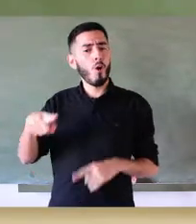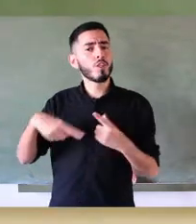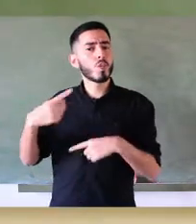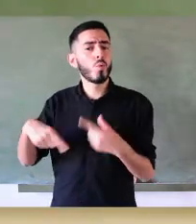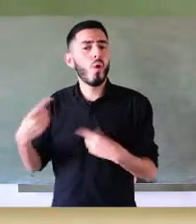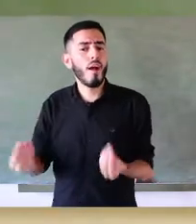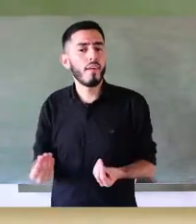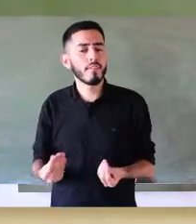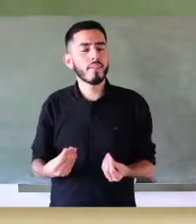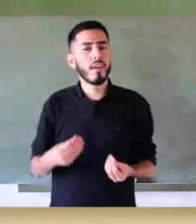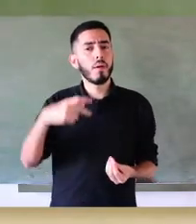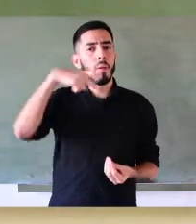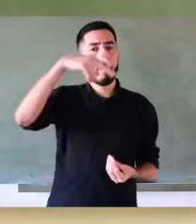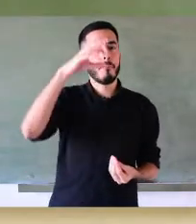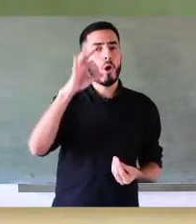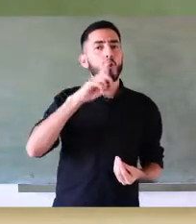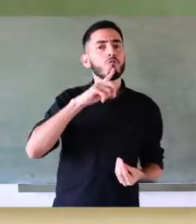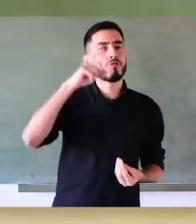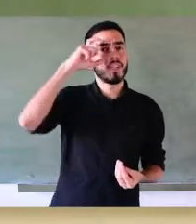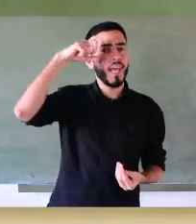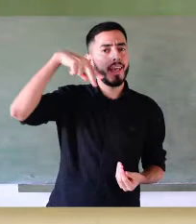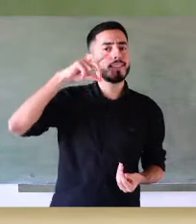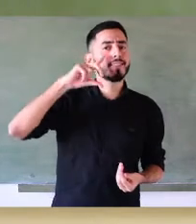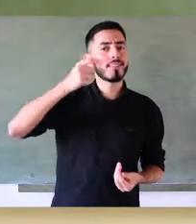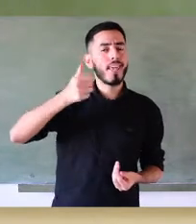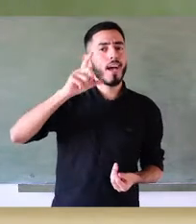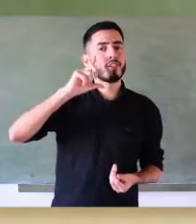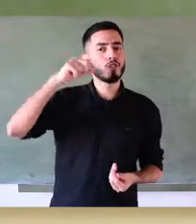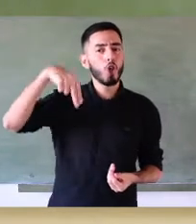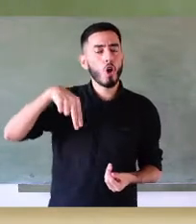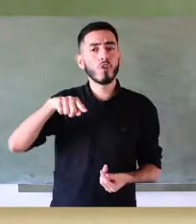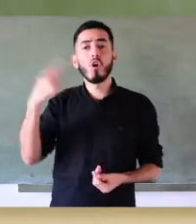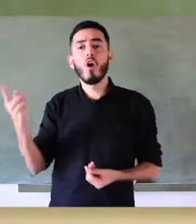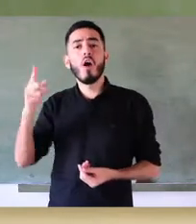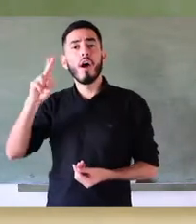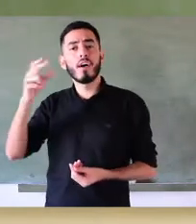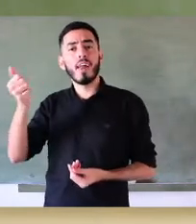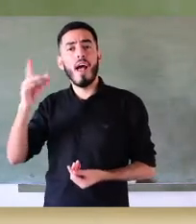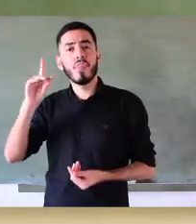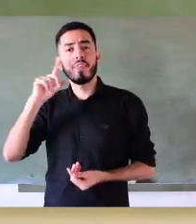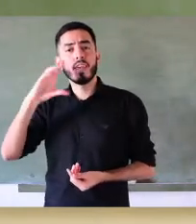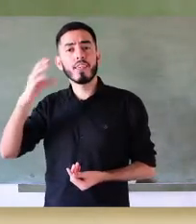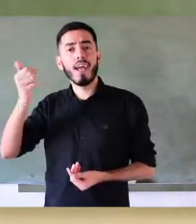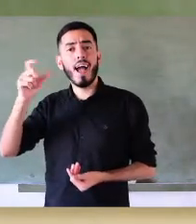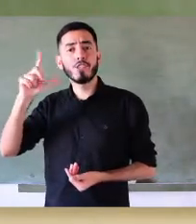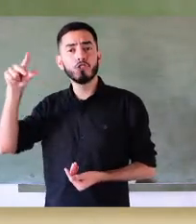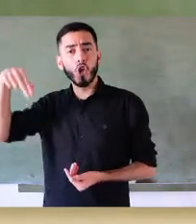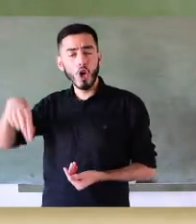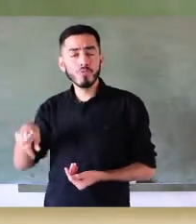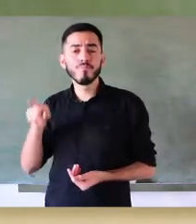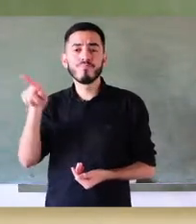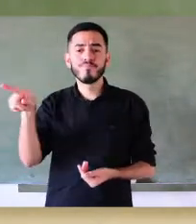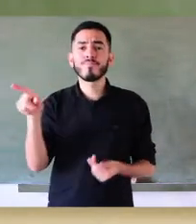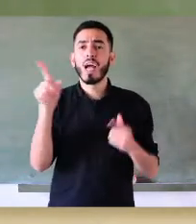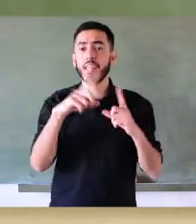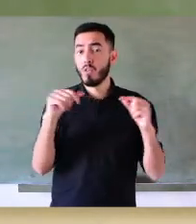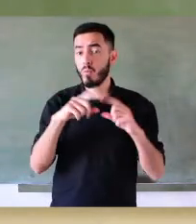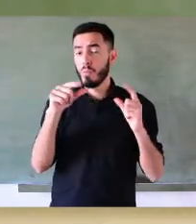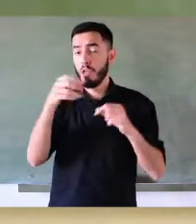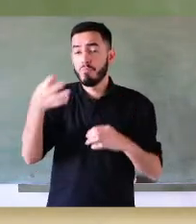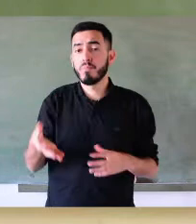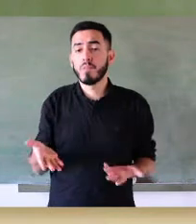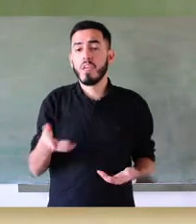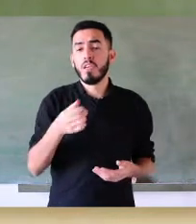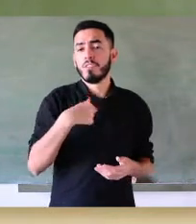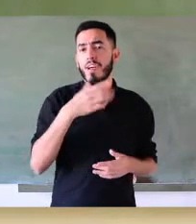Continuemos ahora con potenciación y radicación dentro del conjunto de los números racionales. Ya habíamos visto que cuando tenemos una fracción